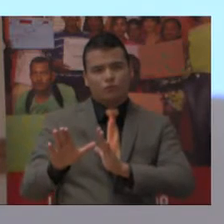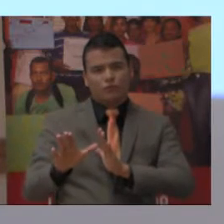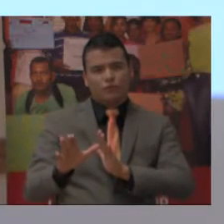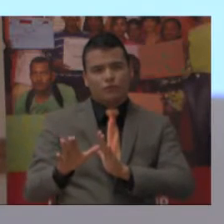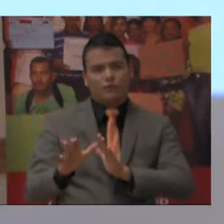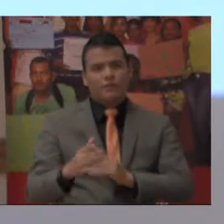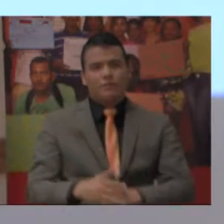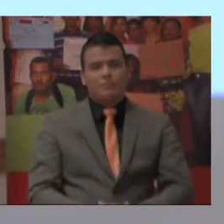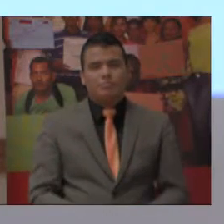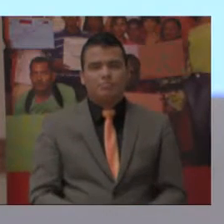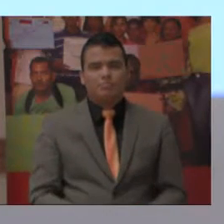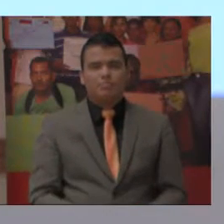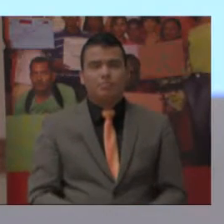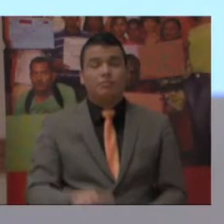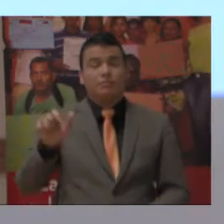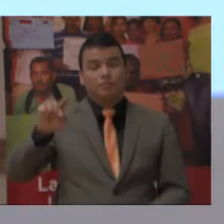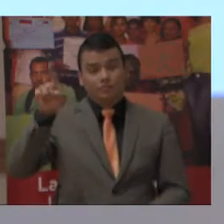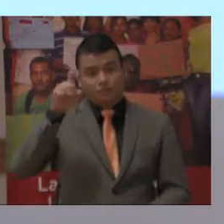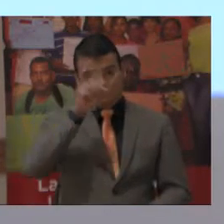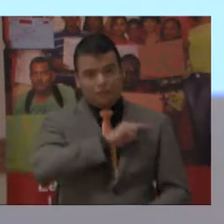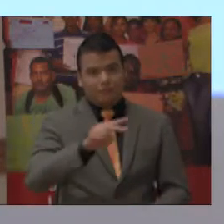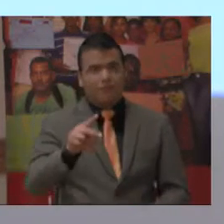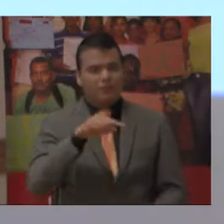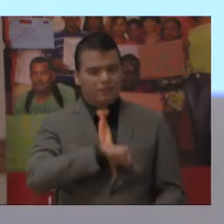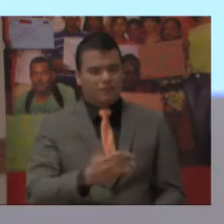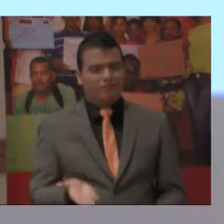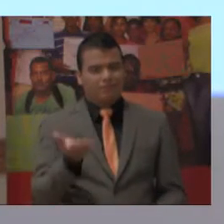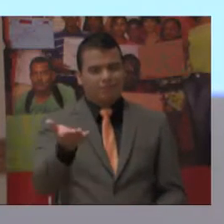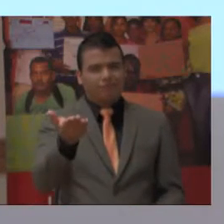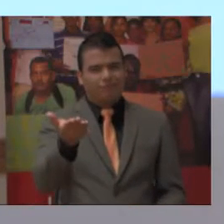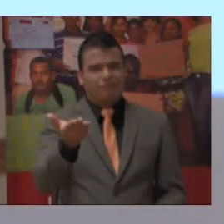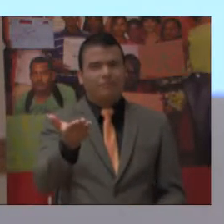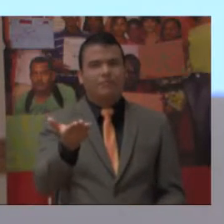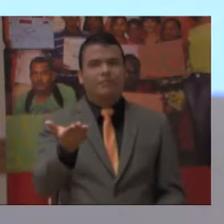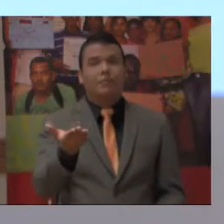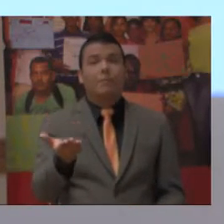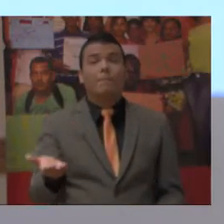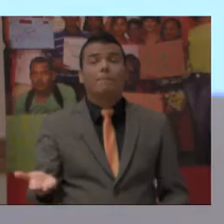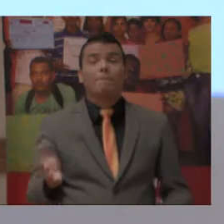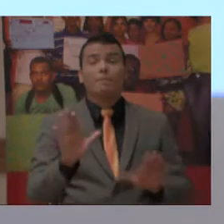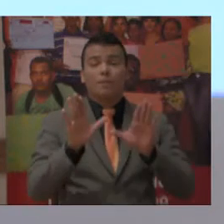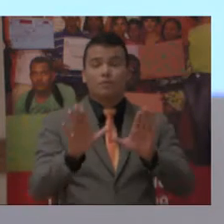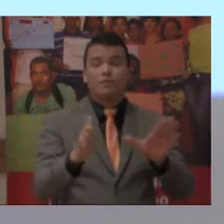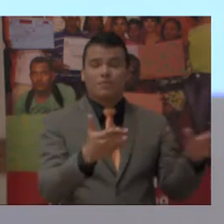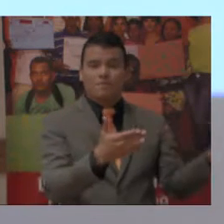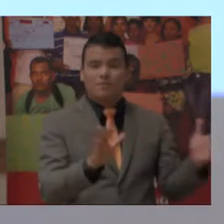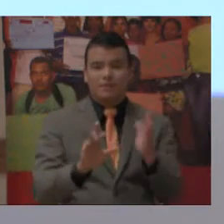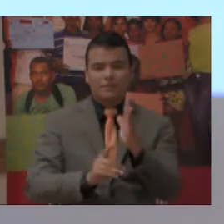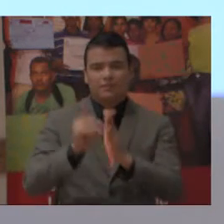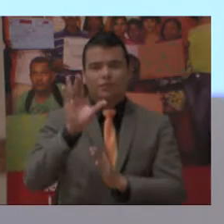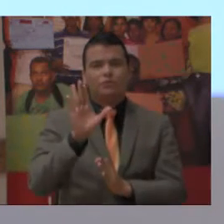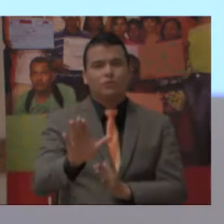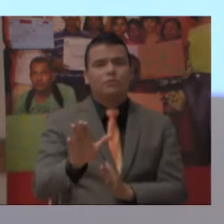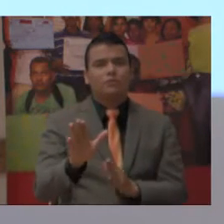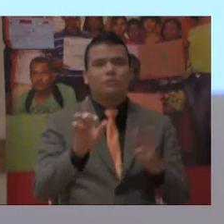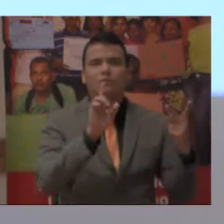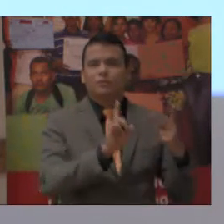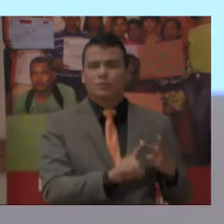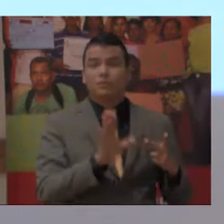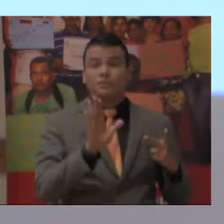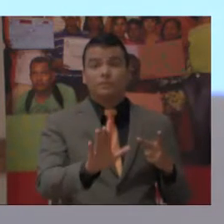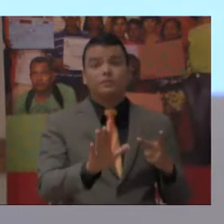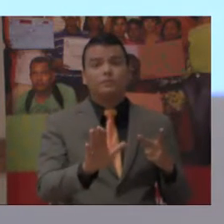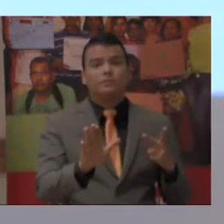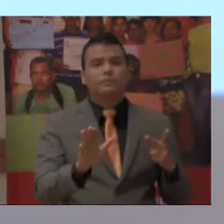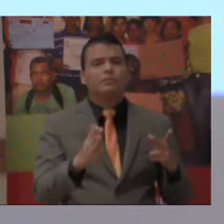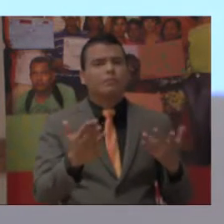la gobernadora lo ha llamado el Valle Sos Vos, y en el que se, y el otro instrumento es el plan,